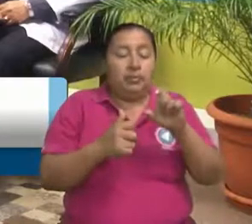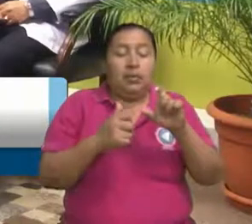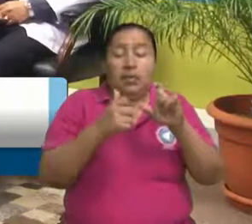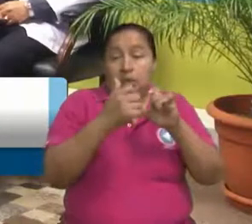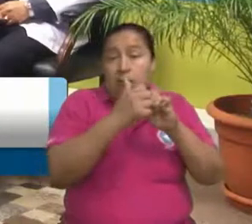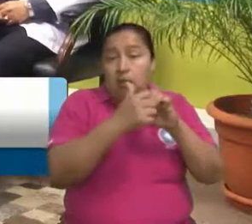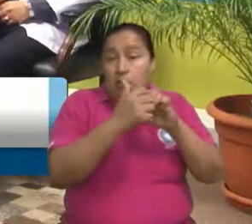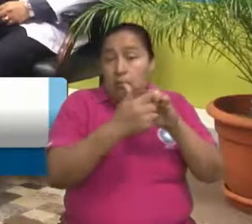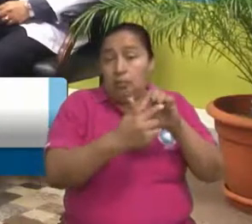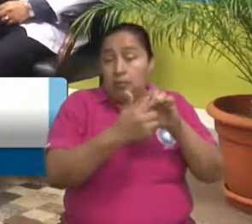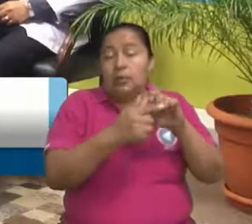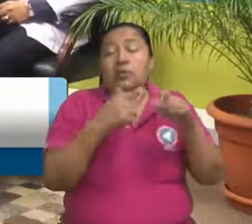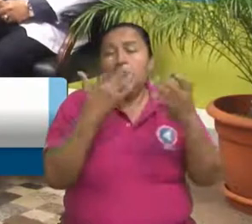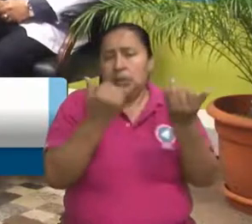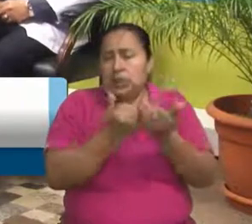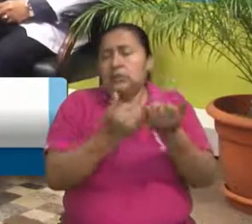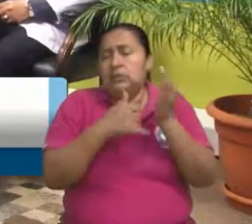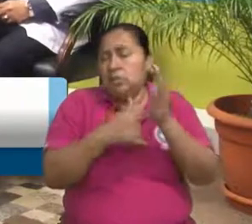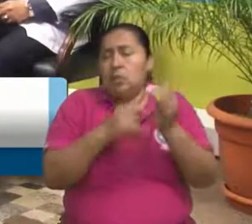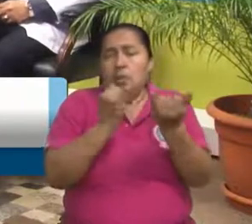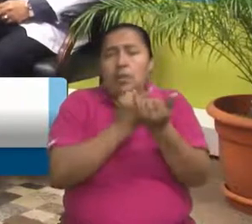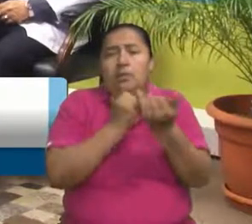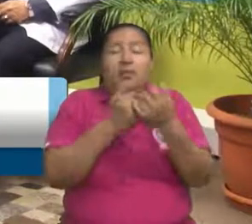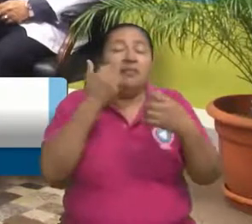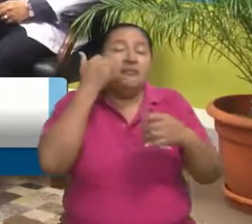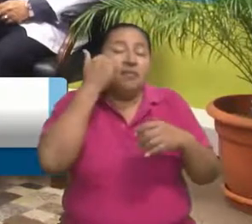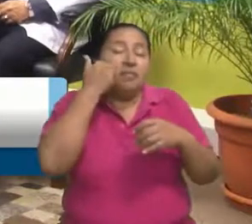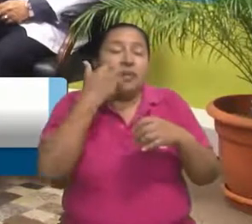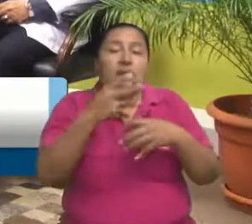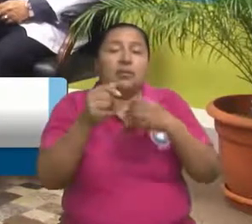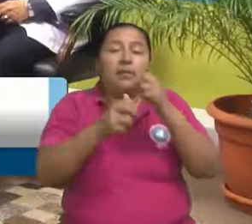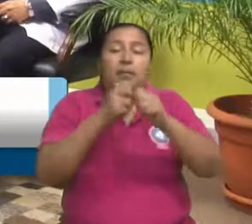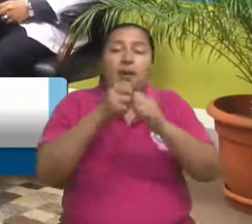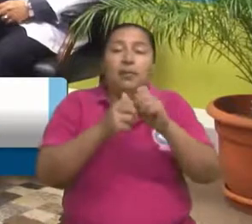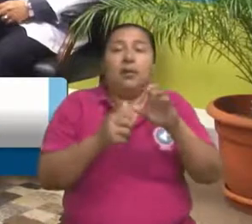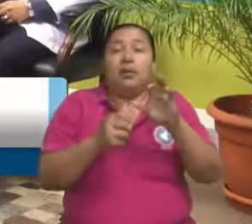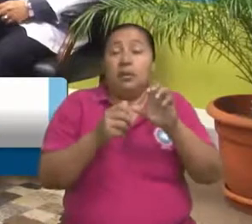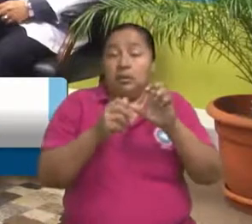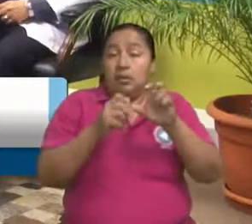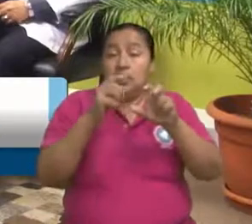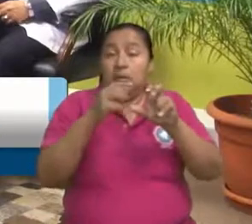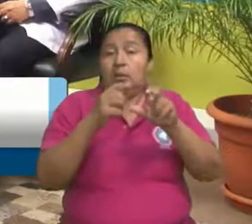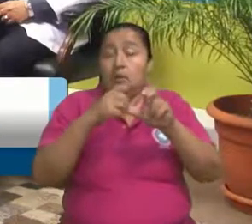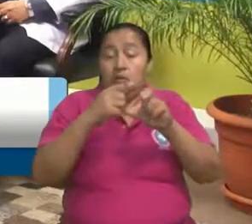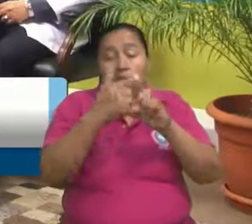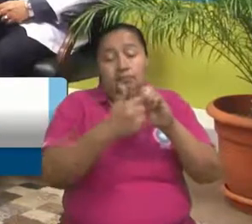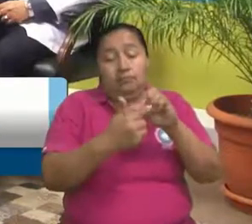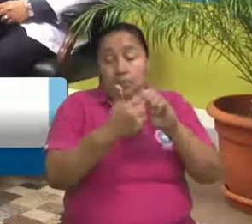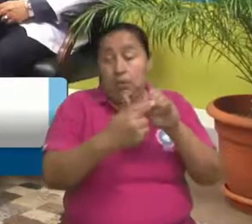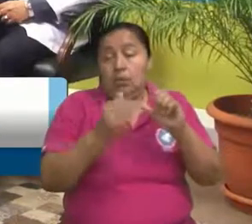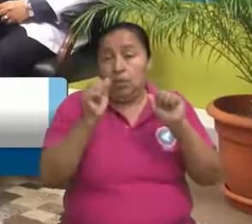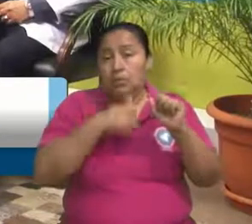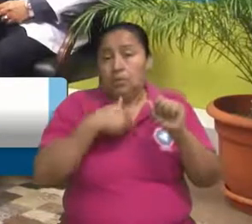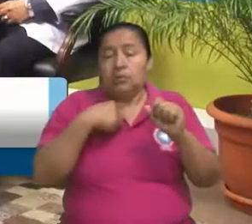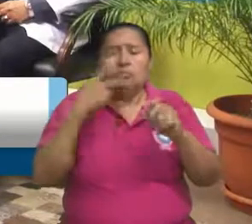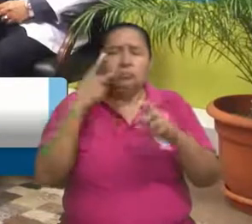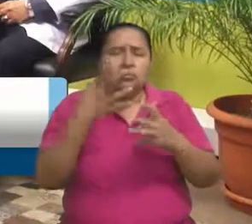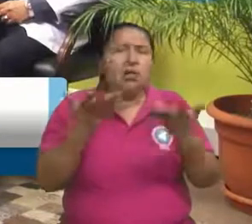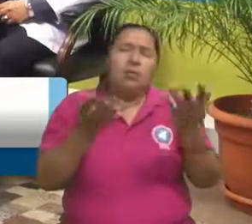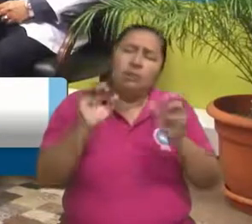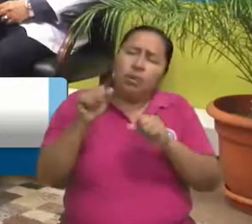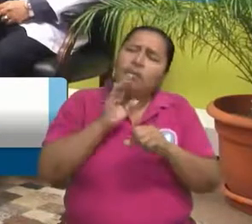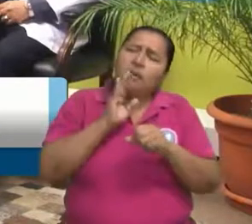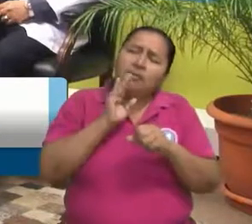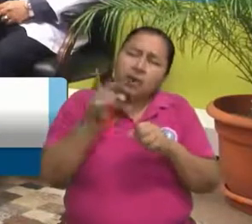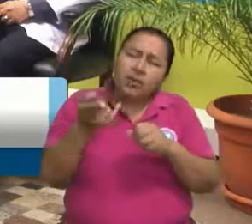correcto. Esa es la principal causa de las infecciones del oído medio, que es muy frecuente. Ahora, ¿se puede hablar también de infecciones en el oído